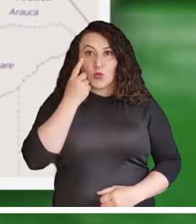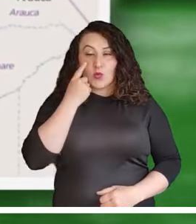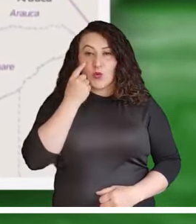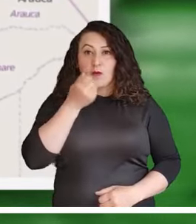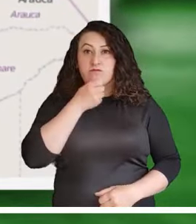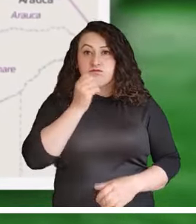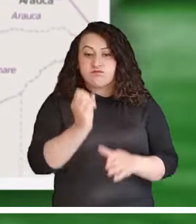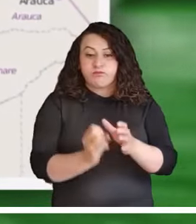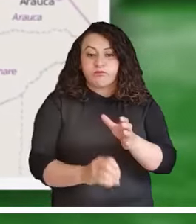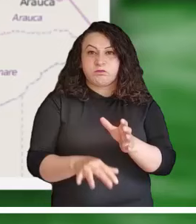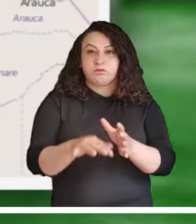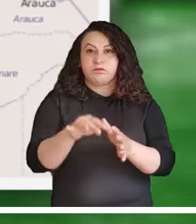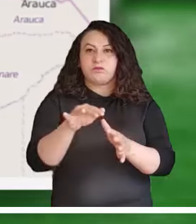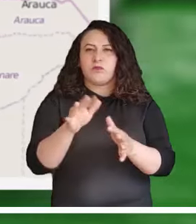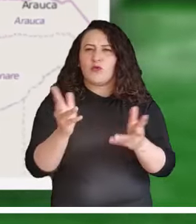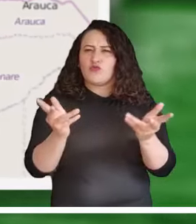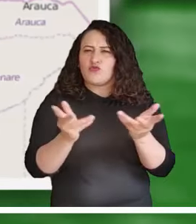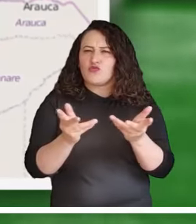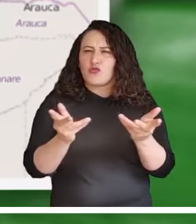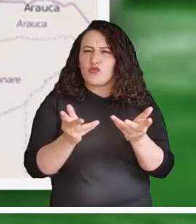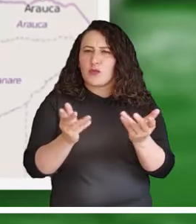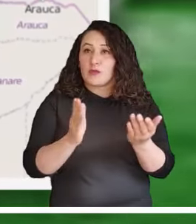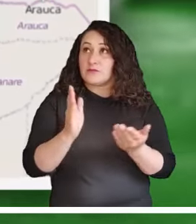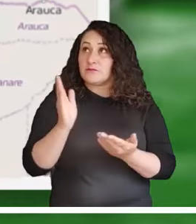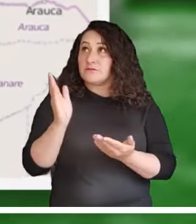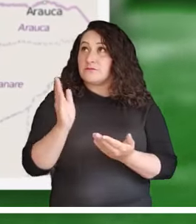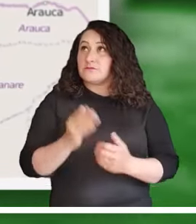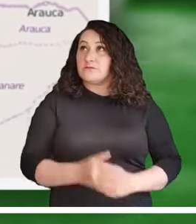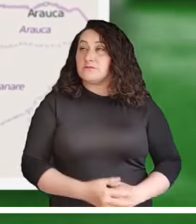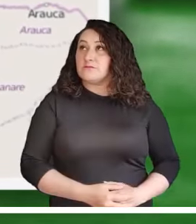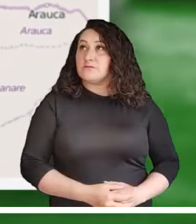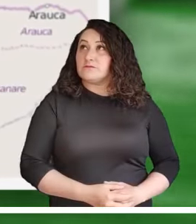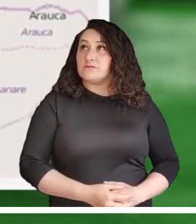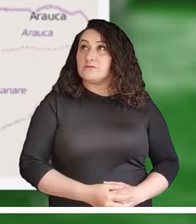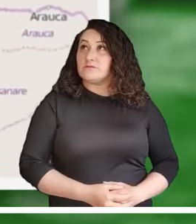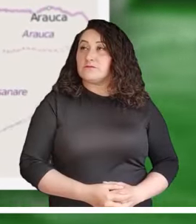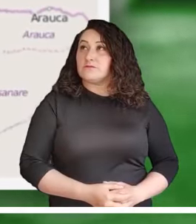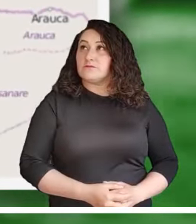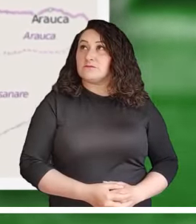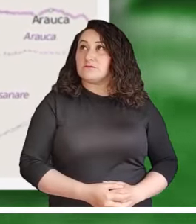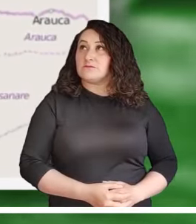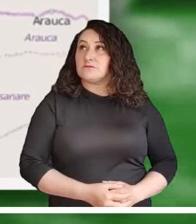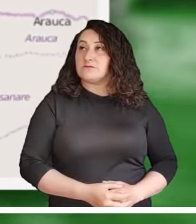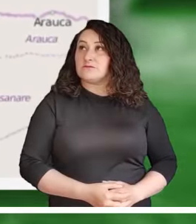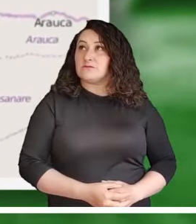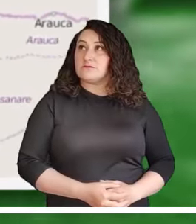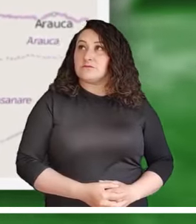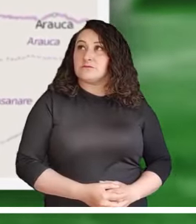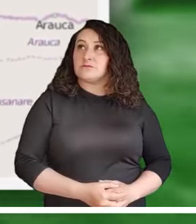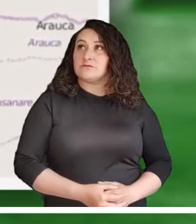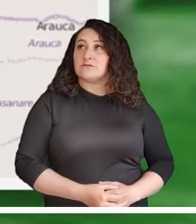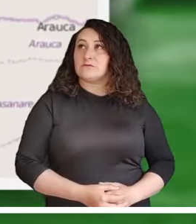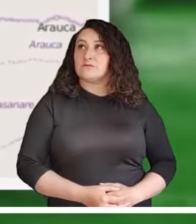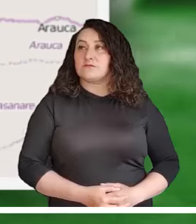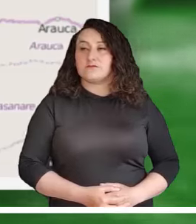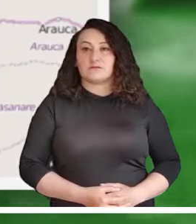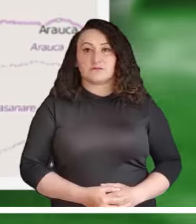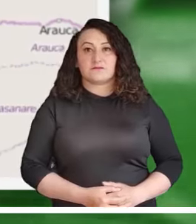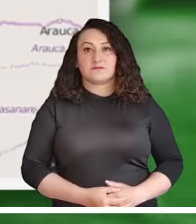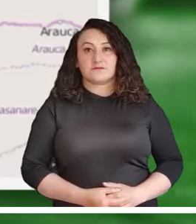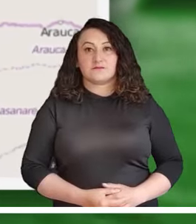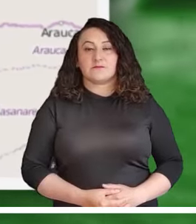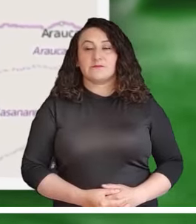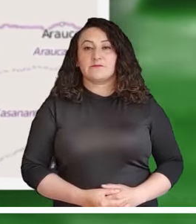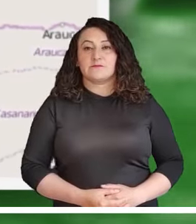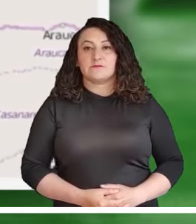Atención a las inundaciones que se reportan en el municipio de El Plato, Magdalena, debido al desbordamiento de los arroyos Camargo y